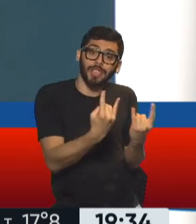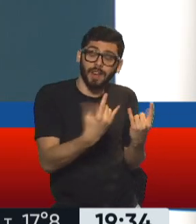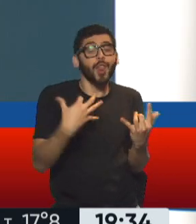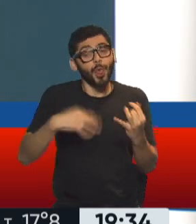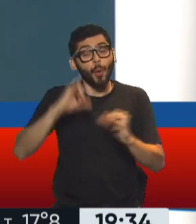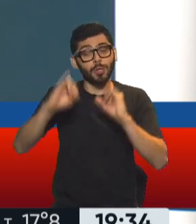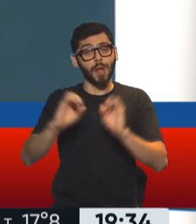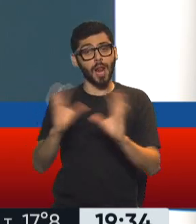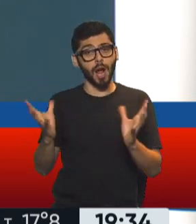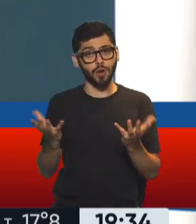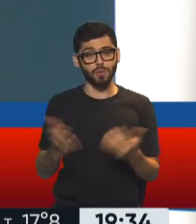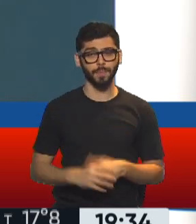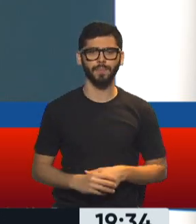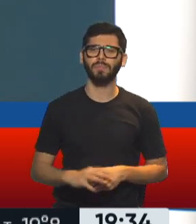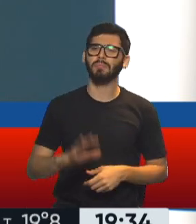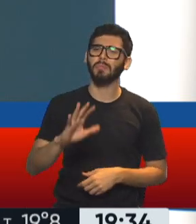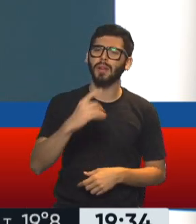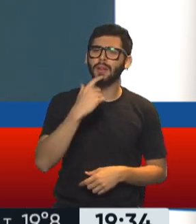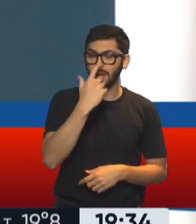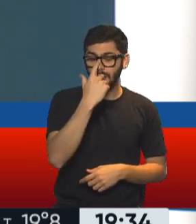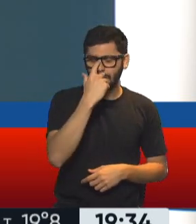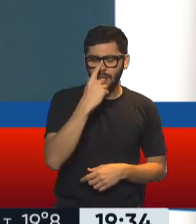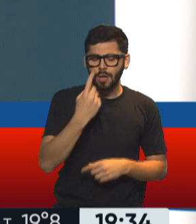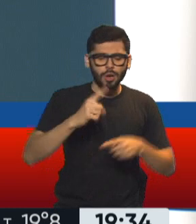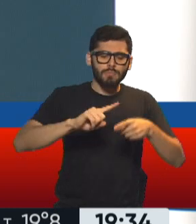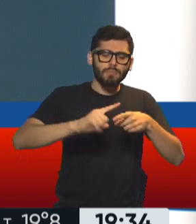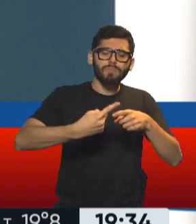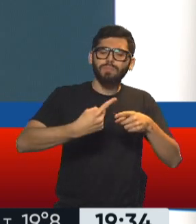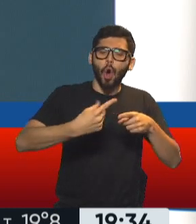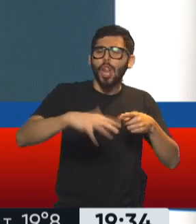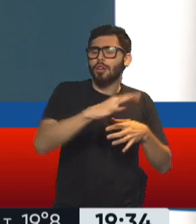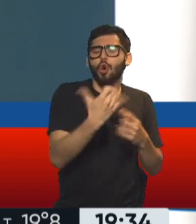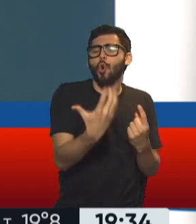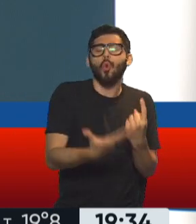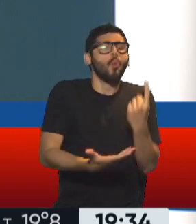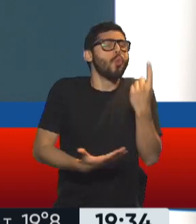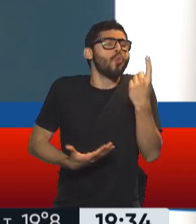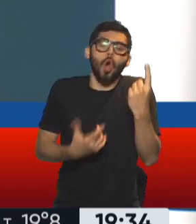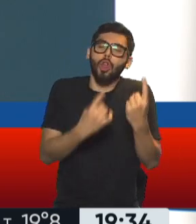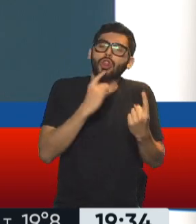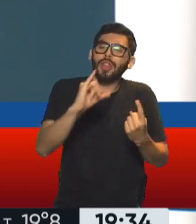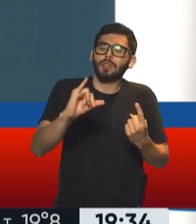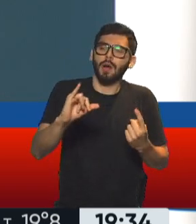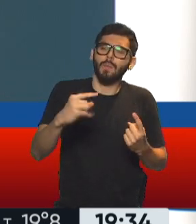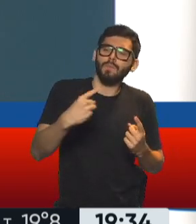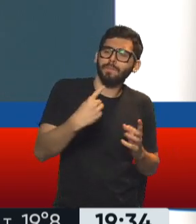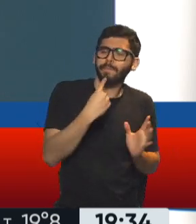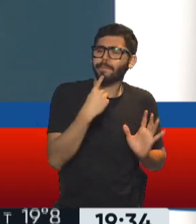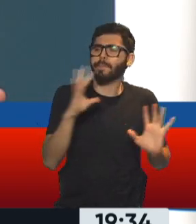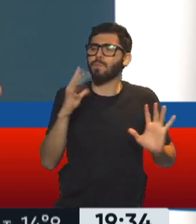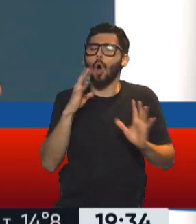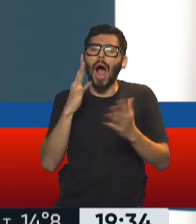ahí cuando alguien desde el sistema político plantea esto de las irregularidades que vos acabás de